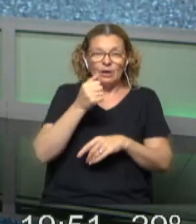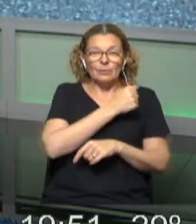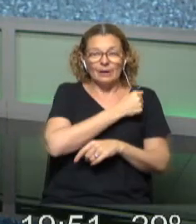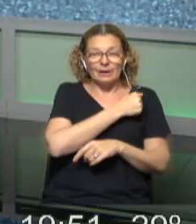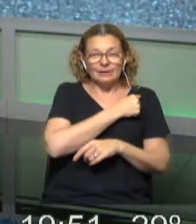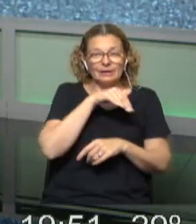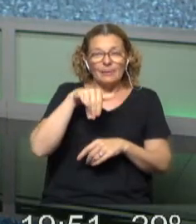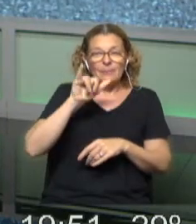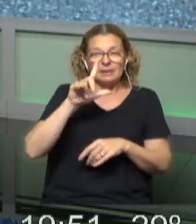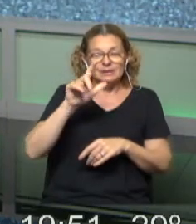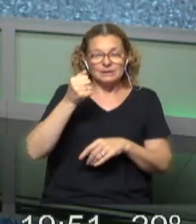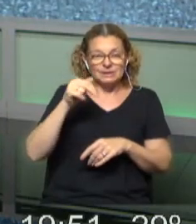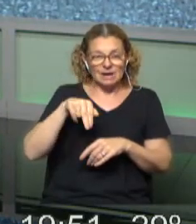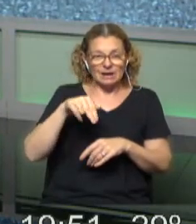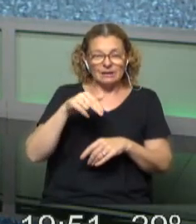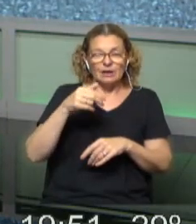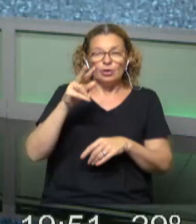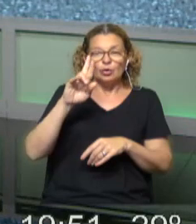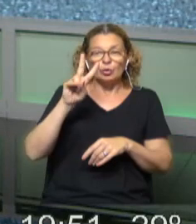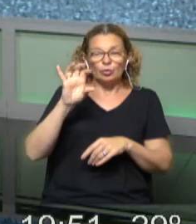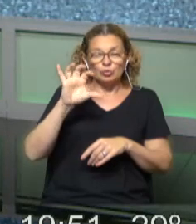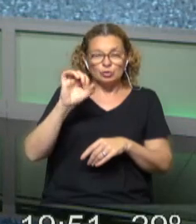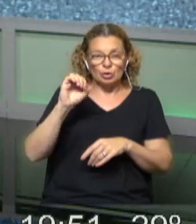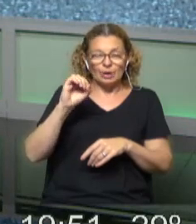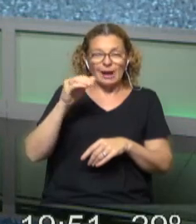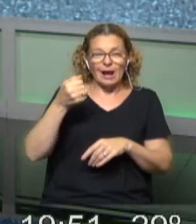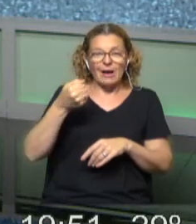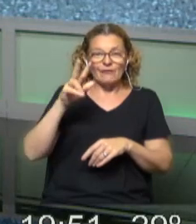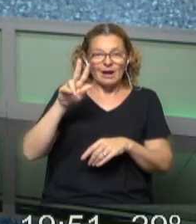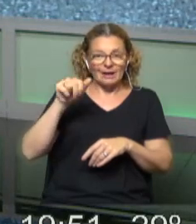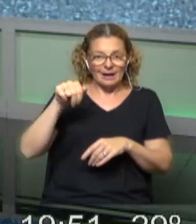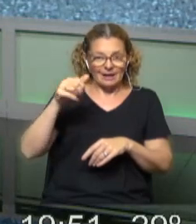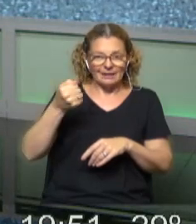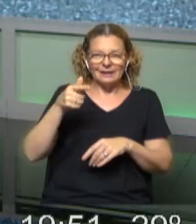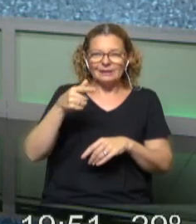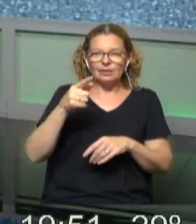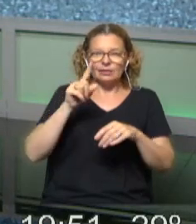y Millán, Rousseau y Habana, La Rambla O'Higgins y Motivos de Proteo,